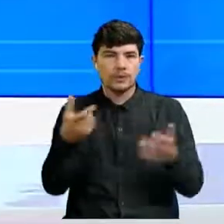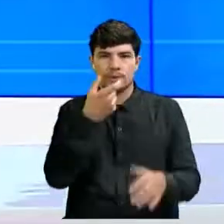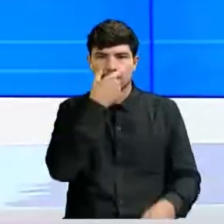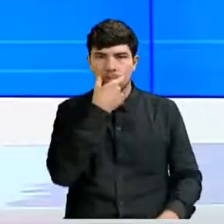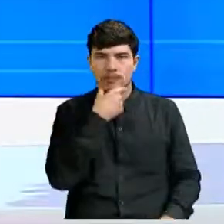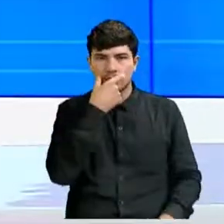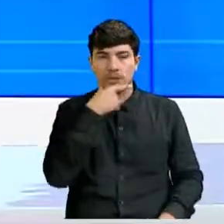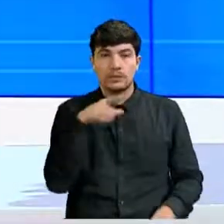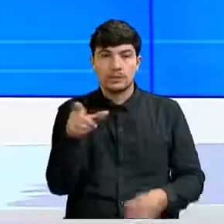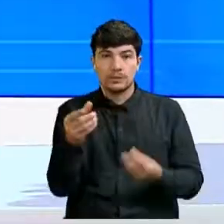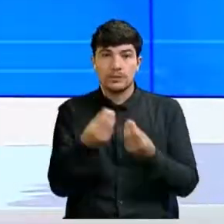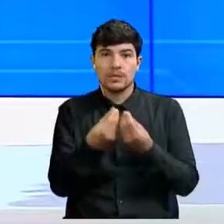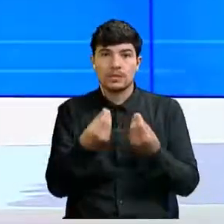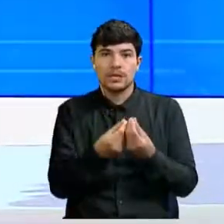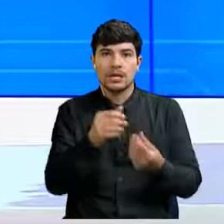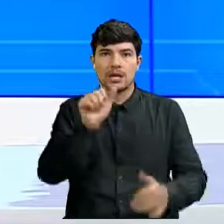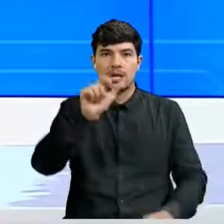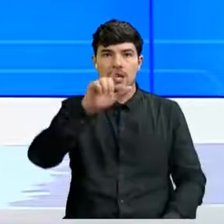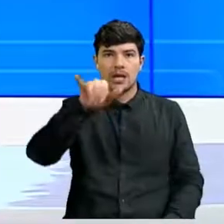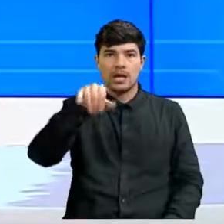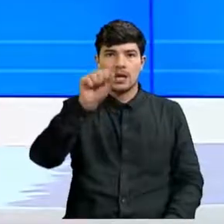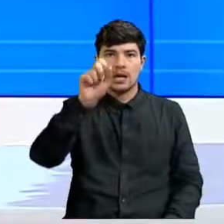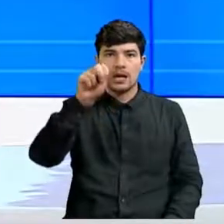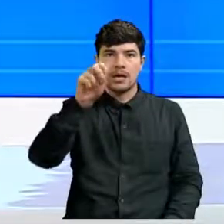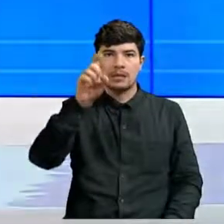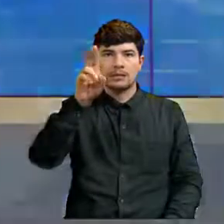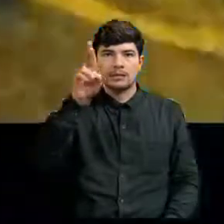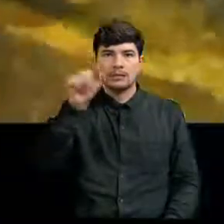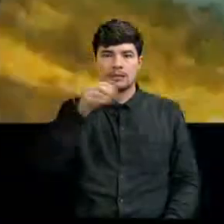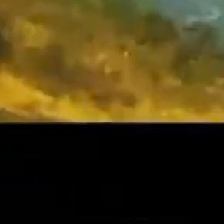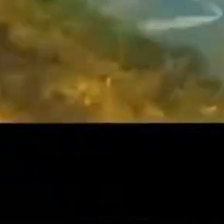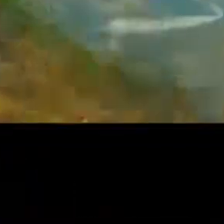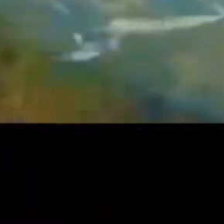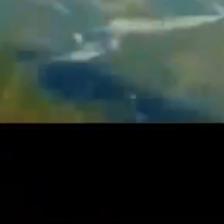de Chucurí con nuestra compañera Alejandra Ardila.